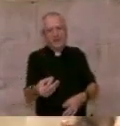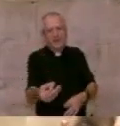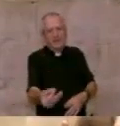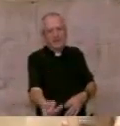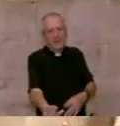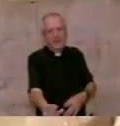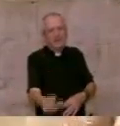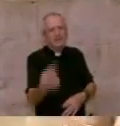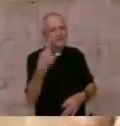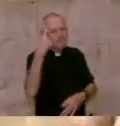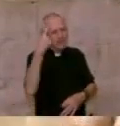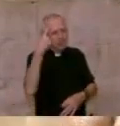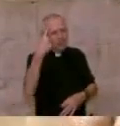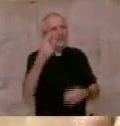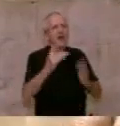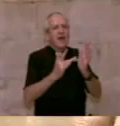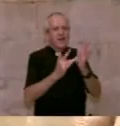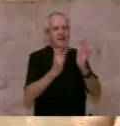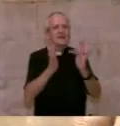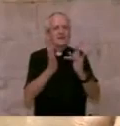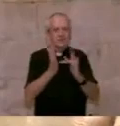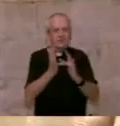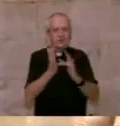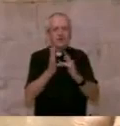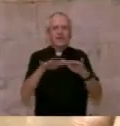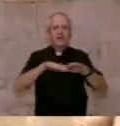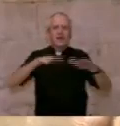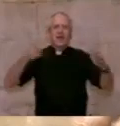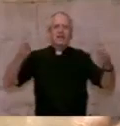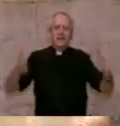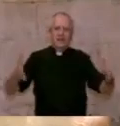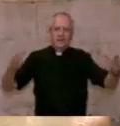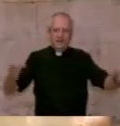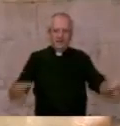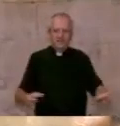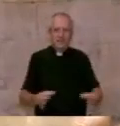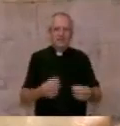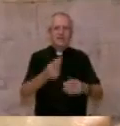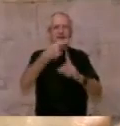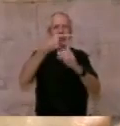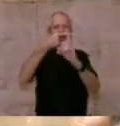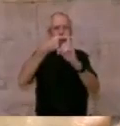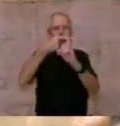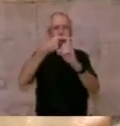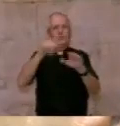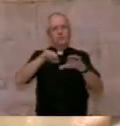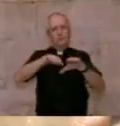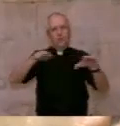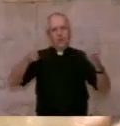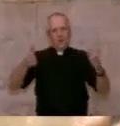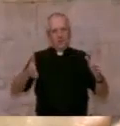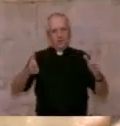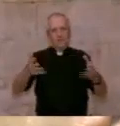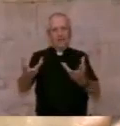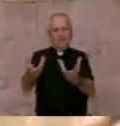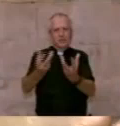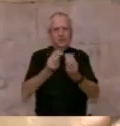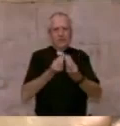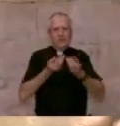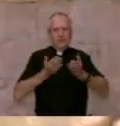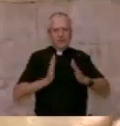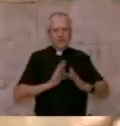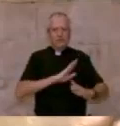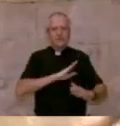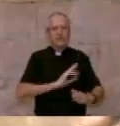como sabéis nos recuerda a Cristo, que en el altar de la Santa Cruz nos dejó la mesa en la que nos hace hijos de Dios